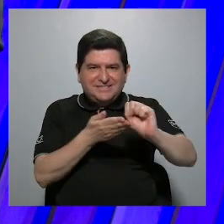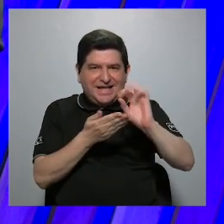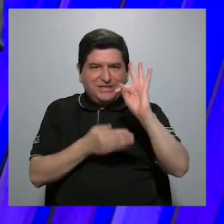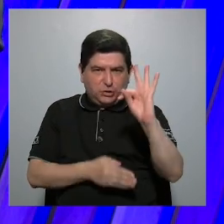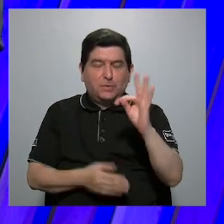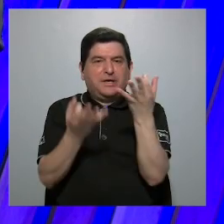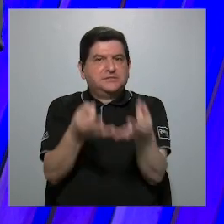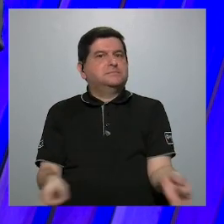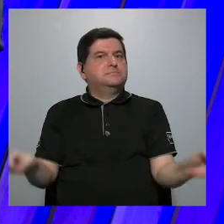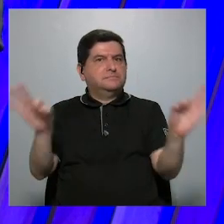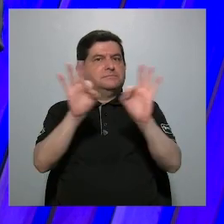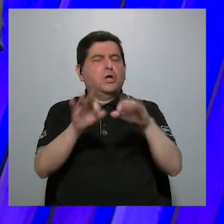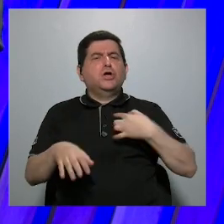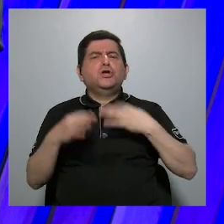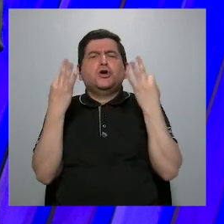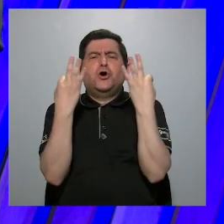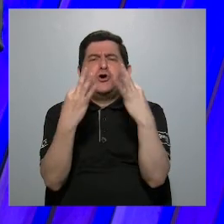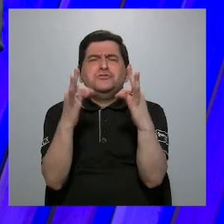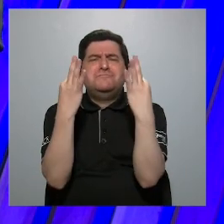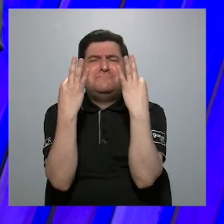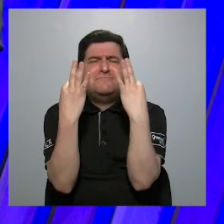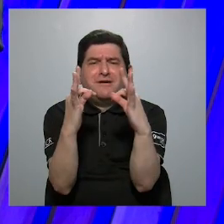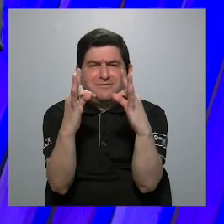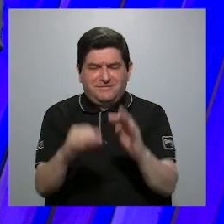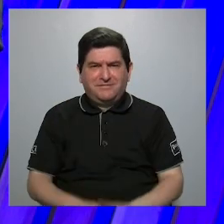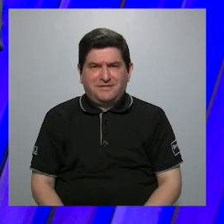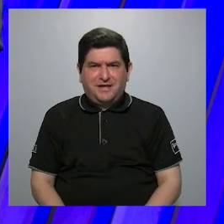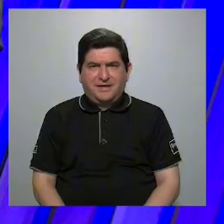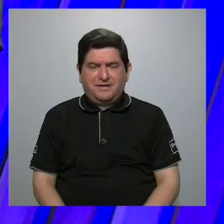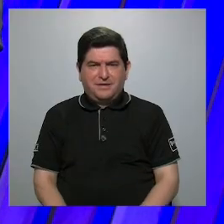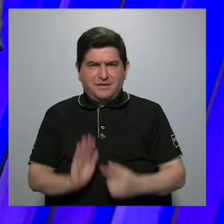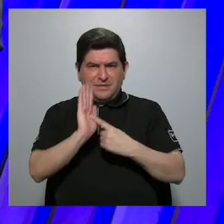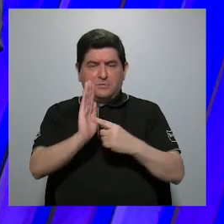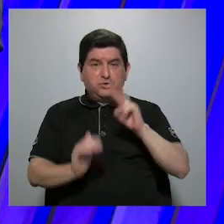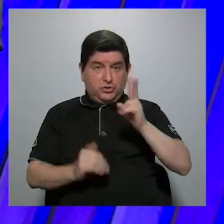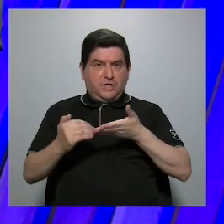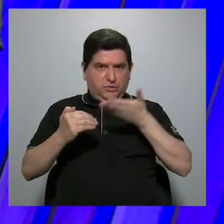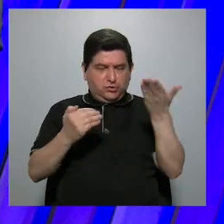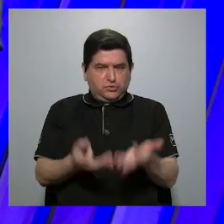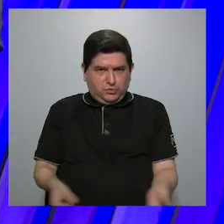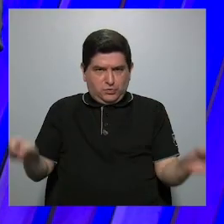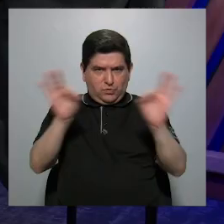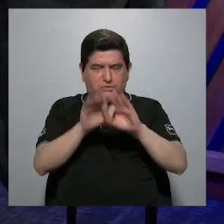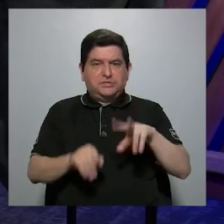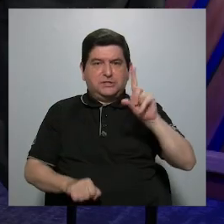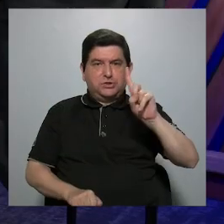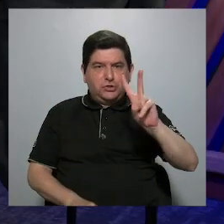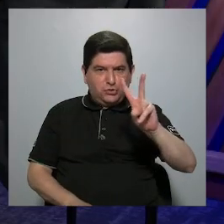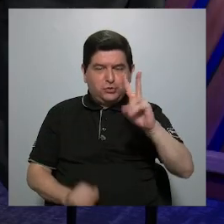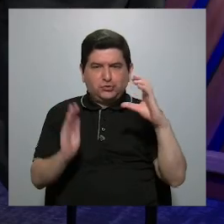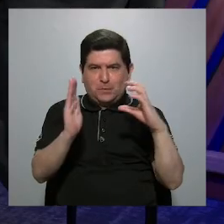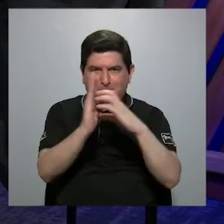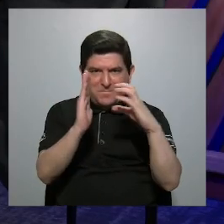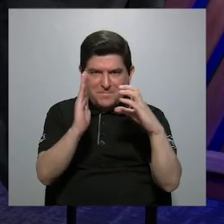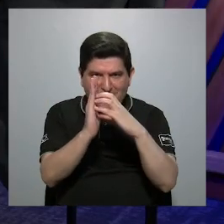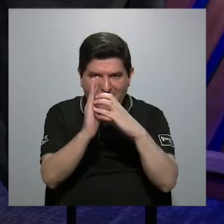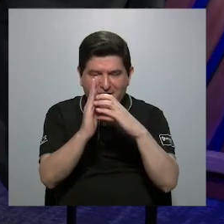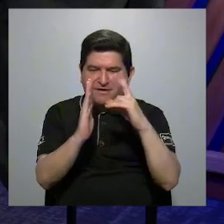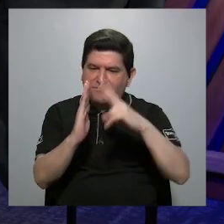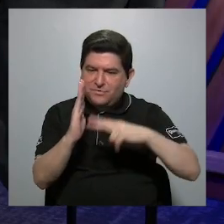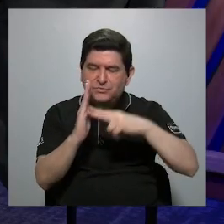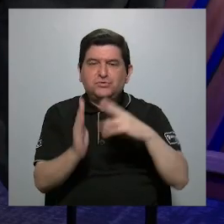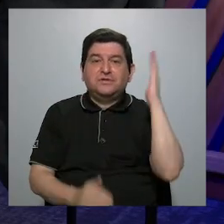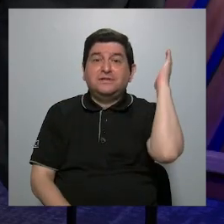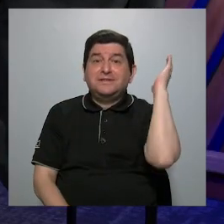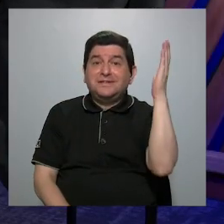Santo Tomás muy importante. Voy a tratar de destacar dos aspectos, leyendo dos párrafos